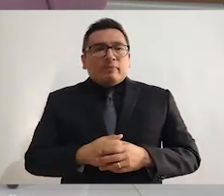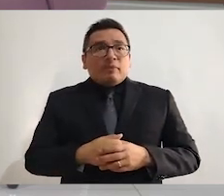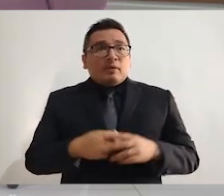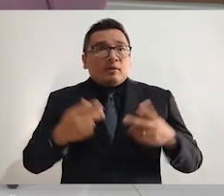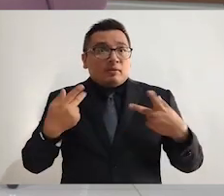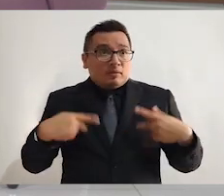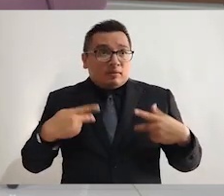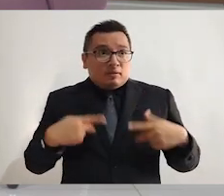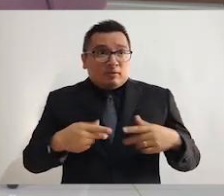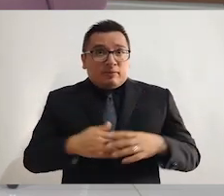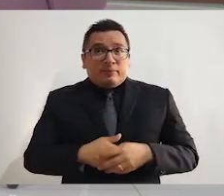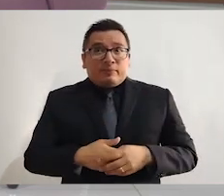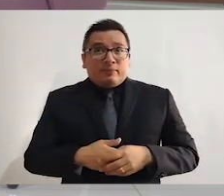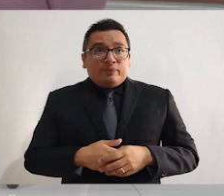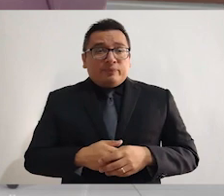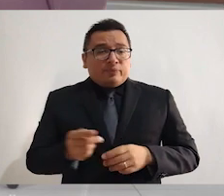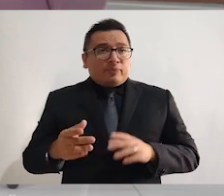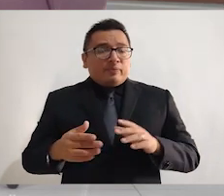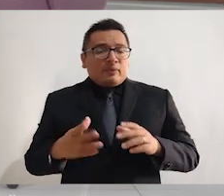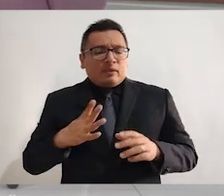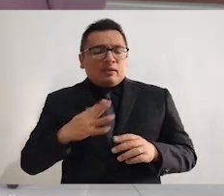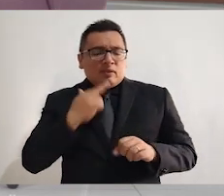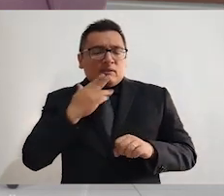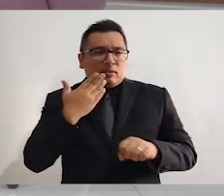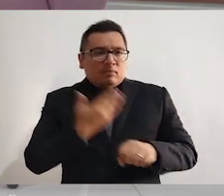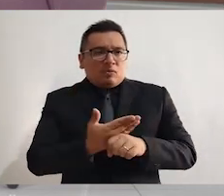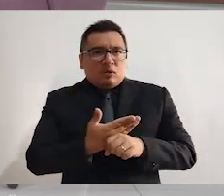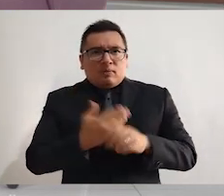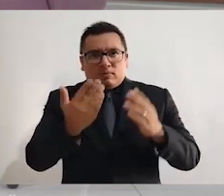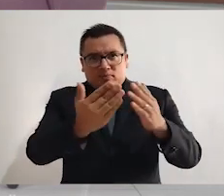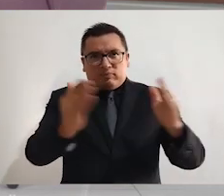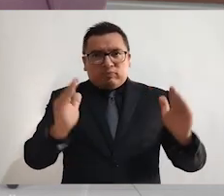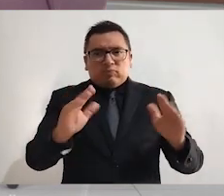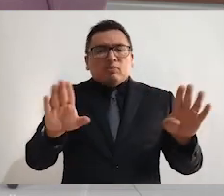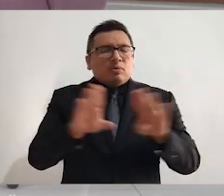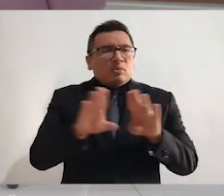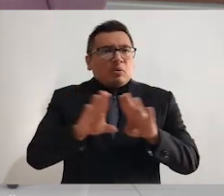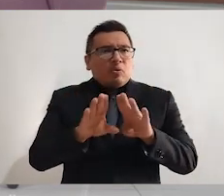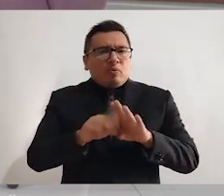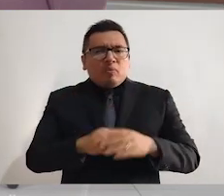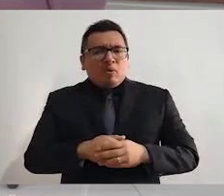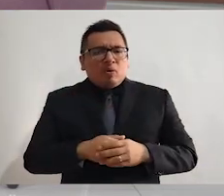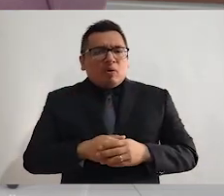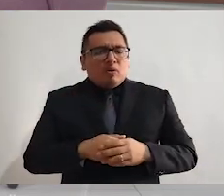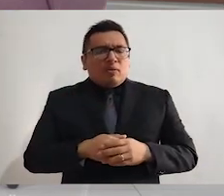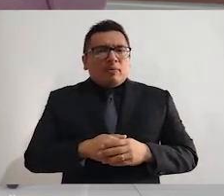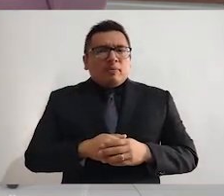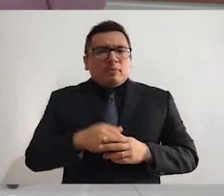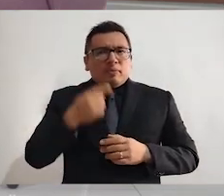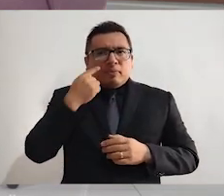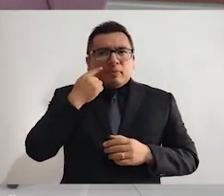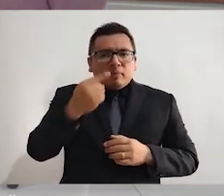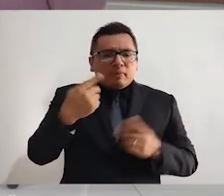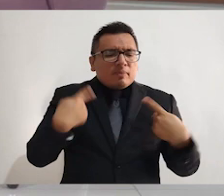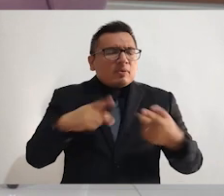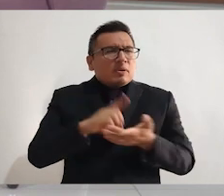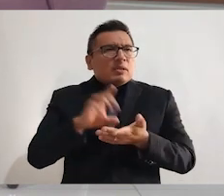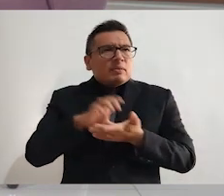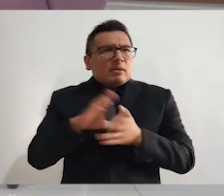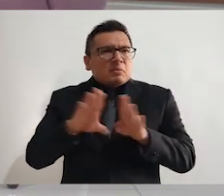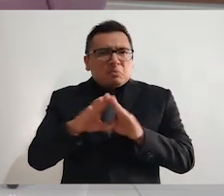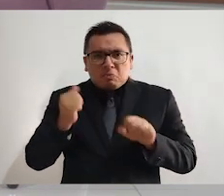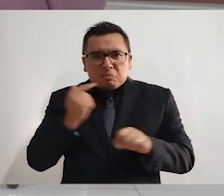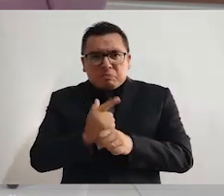los funcionarios de una mesa directiva de casilla, cómo pueden abordar o identificar a una persona que tiene algún